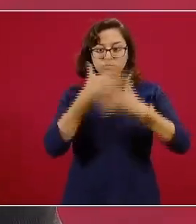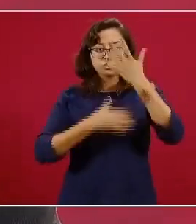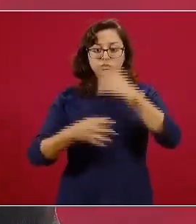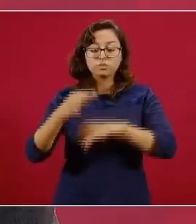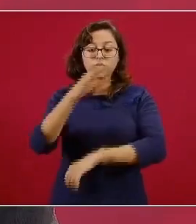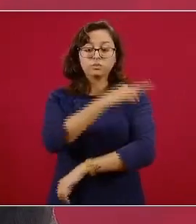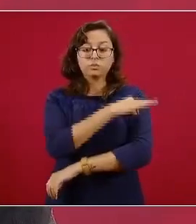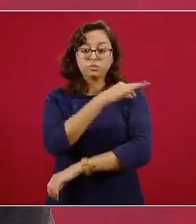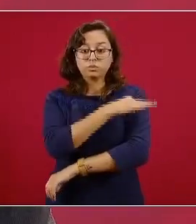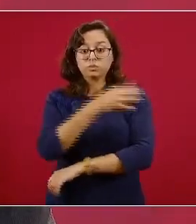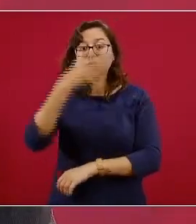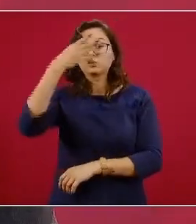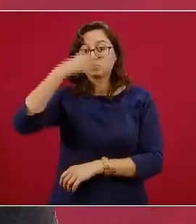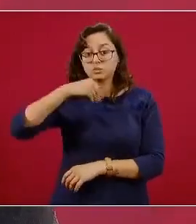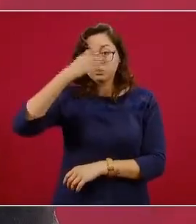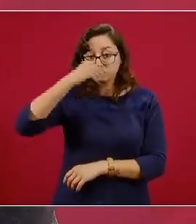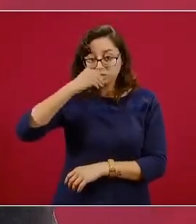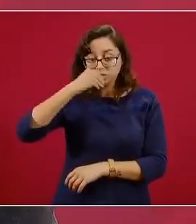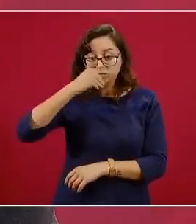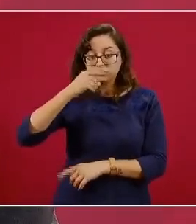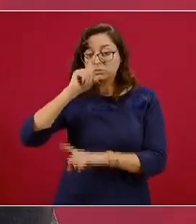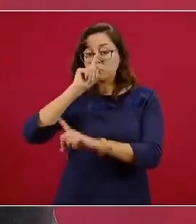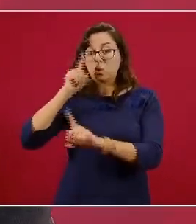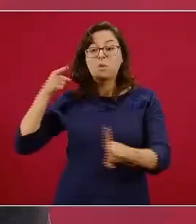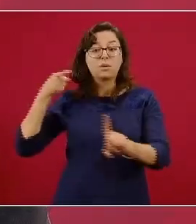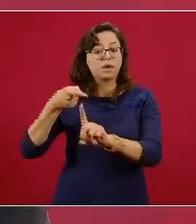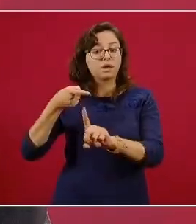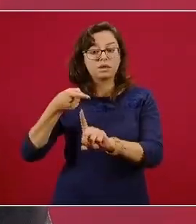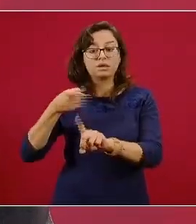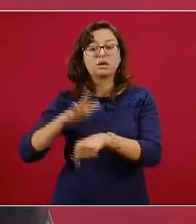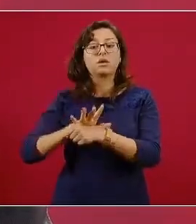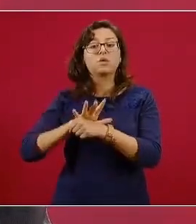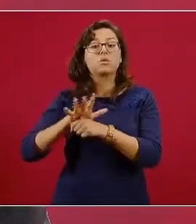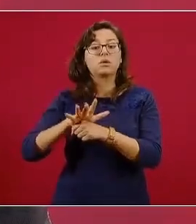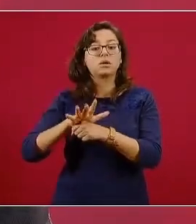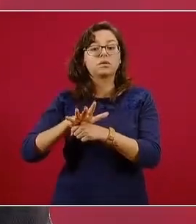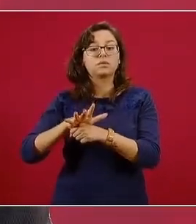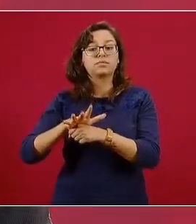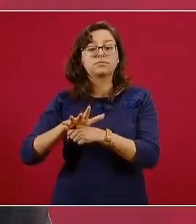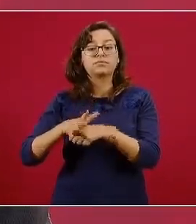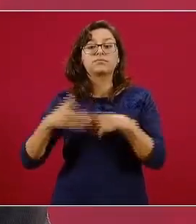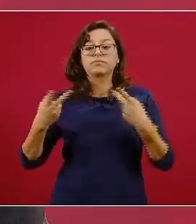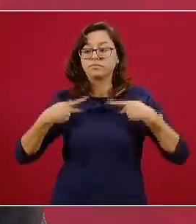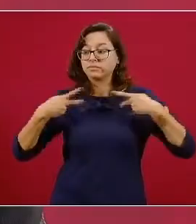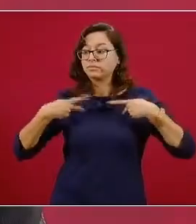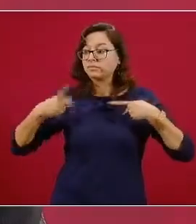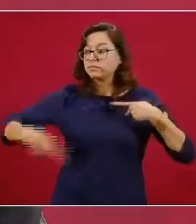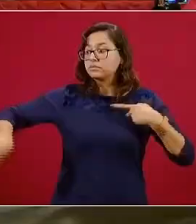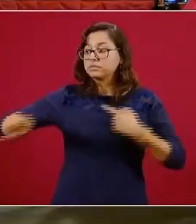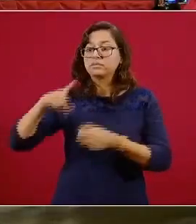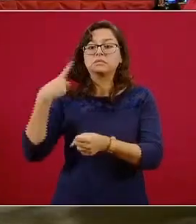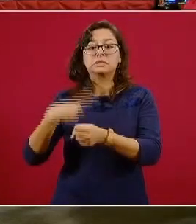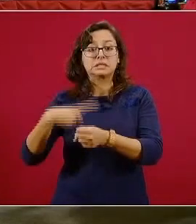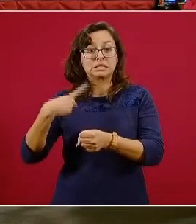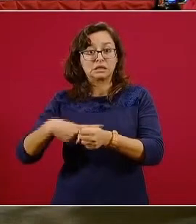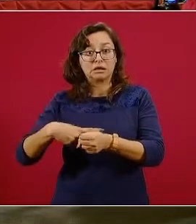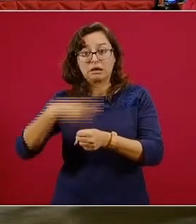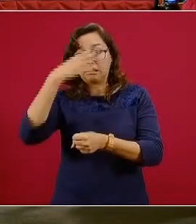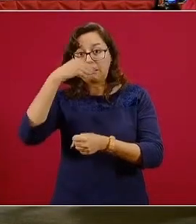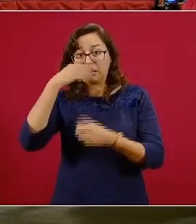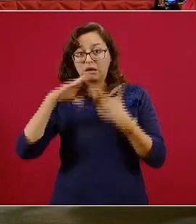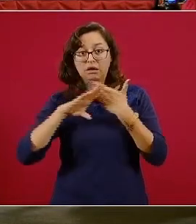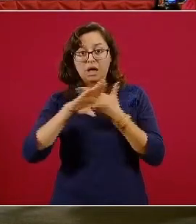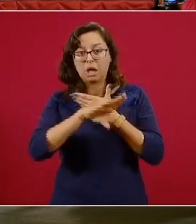vacuna contra la influenza tiene como propósito fundamental disminuir la probabilidad de complicaciones de la influenza